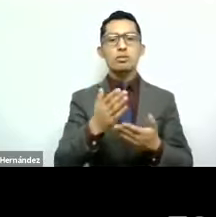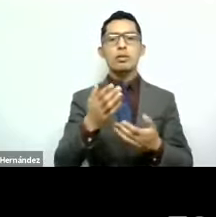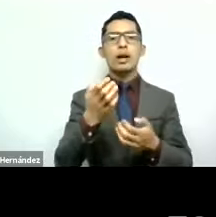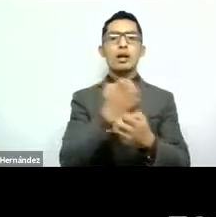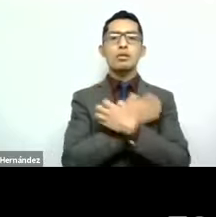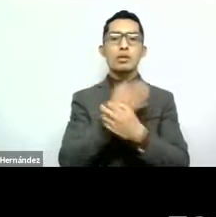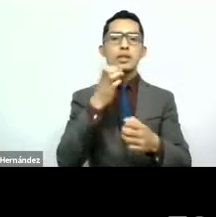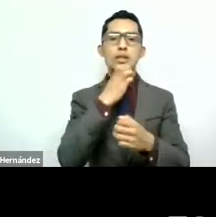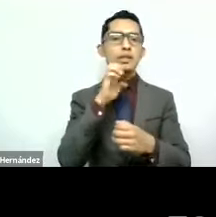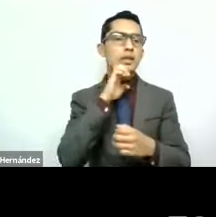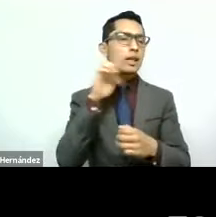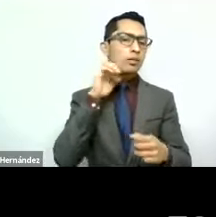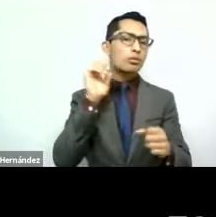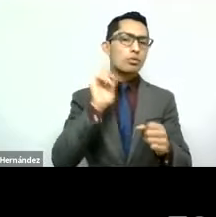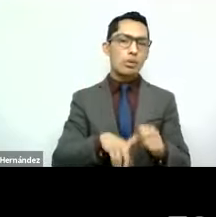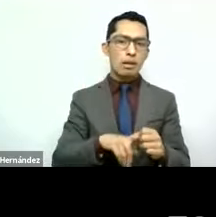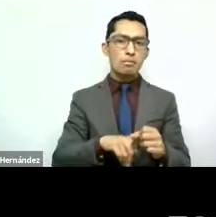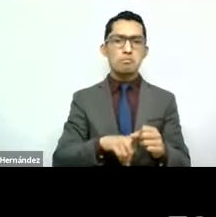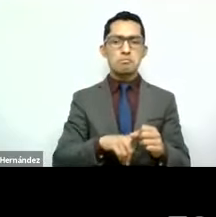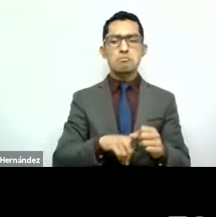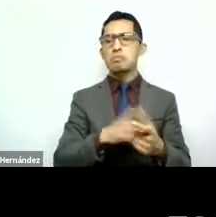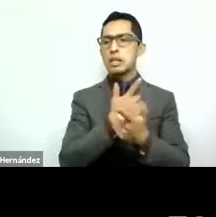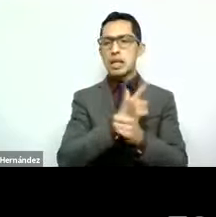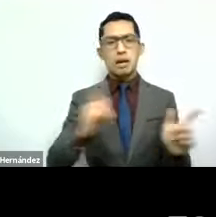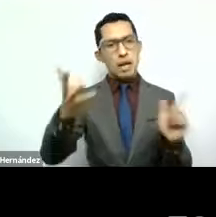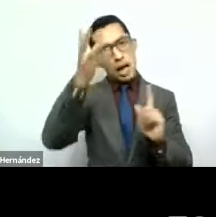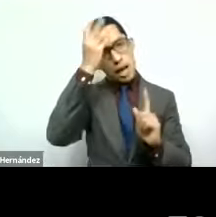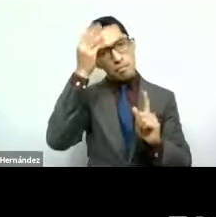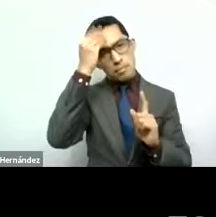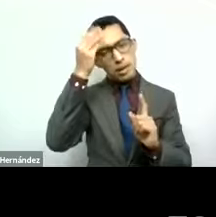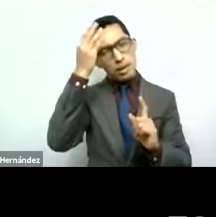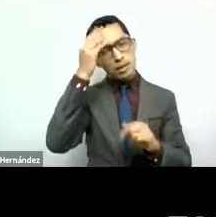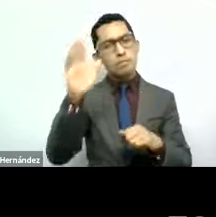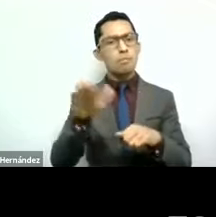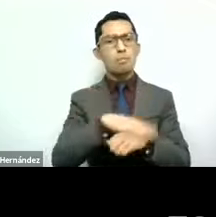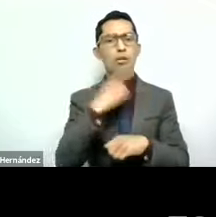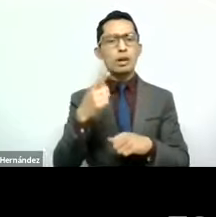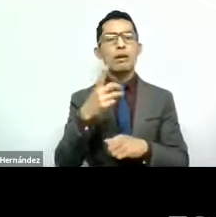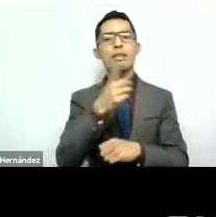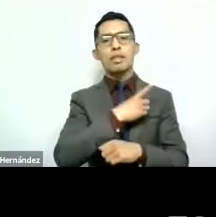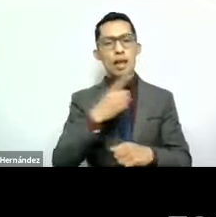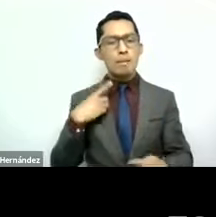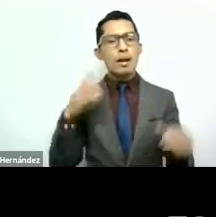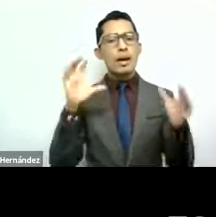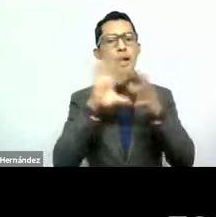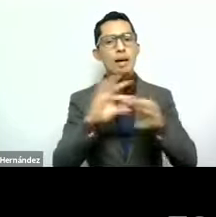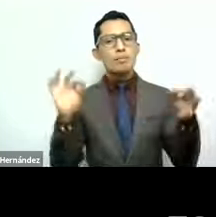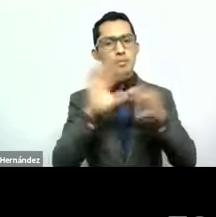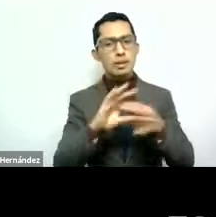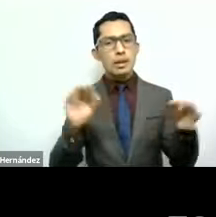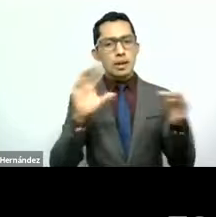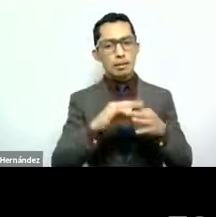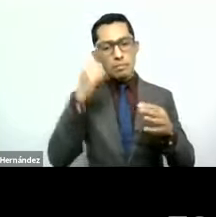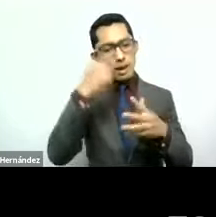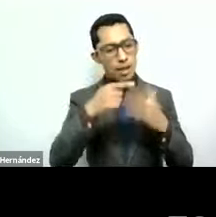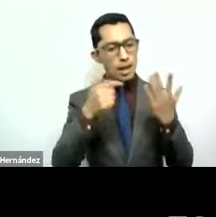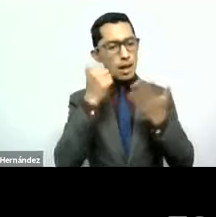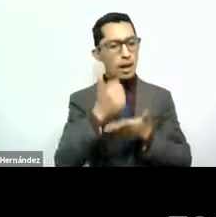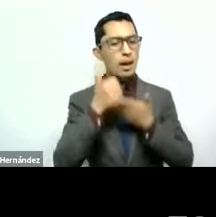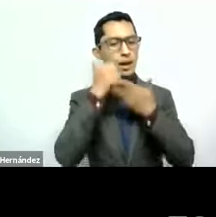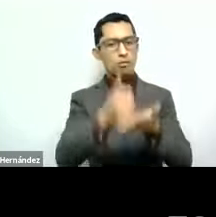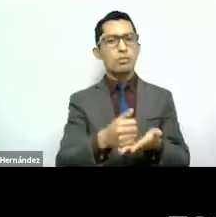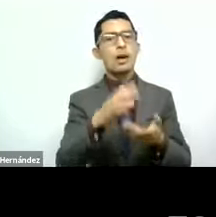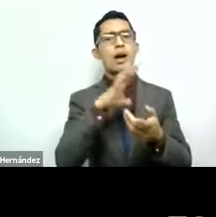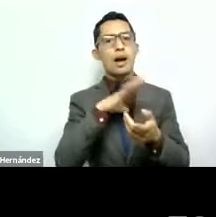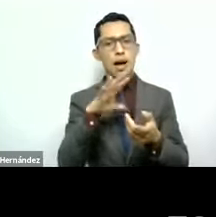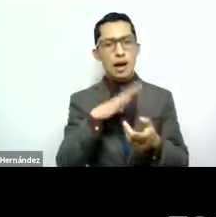sin restricciones, precisamente porque se debe velar, porque cuenta con las mejores herramientas posibles por